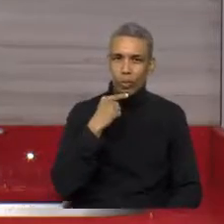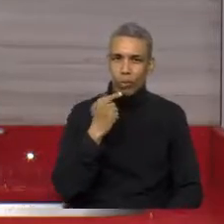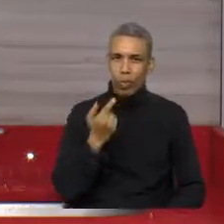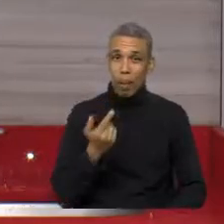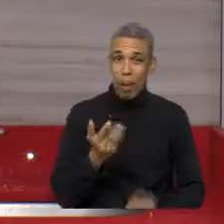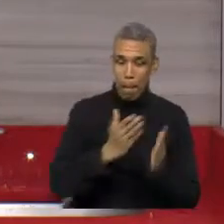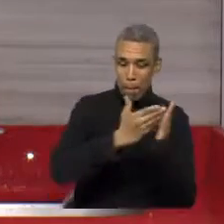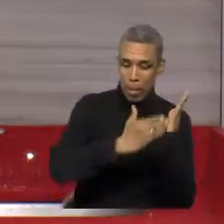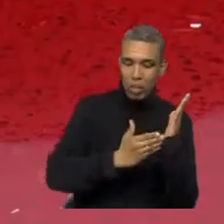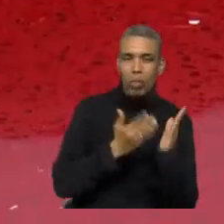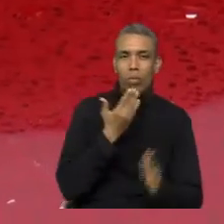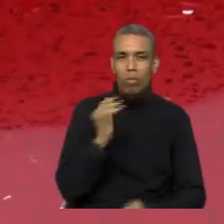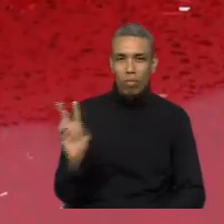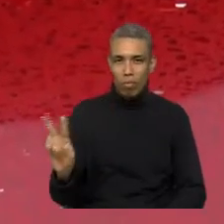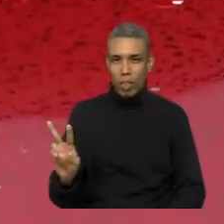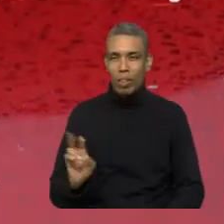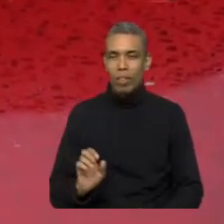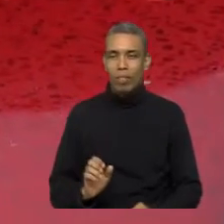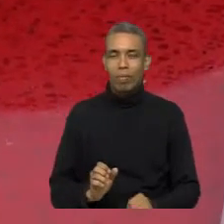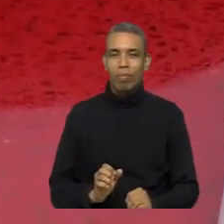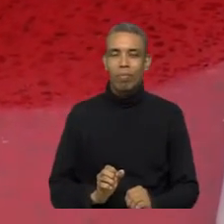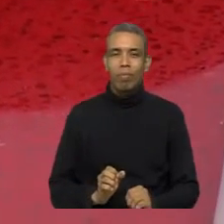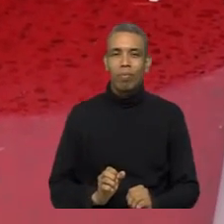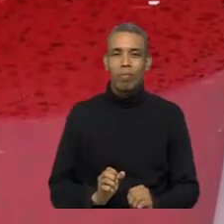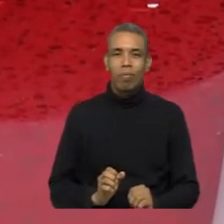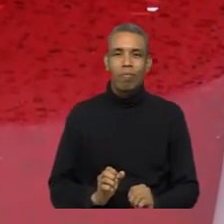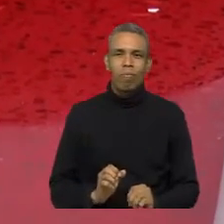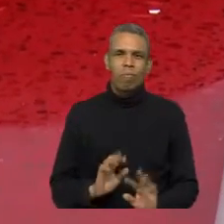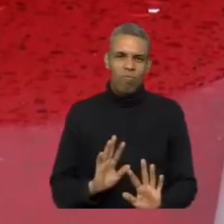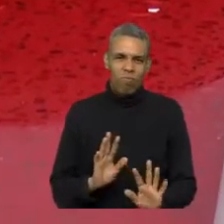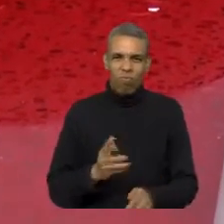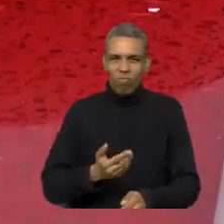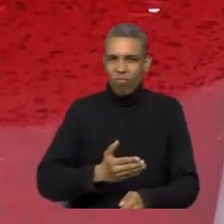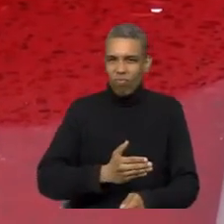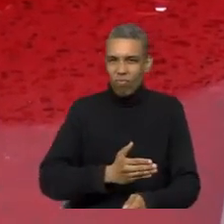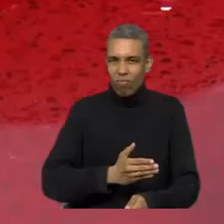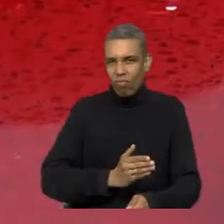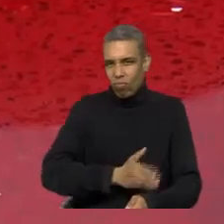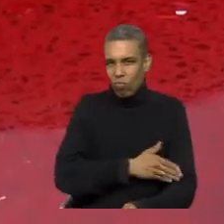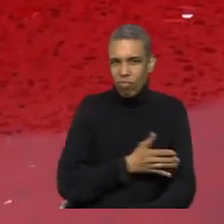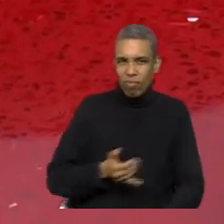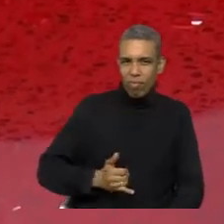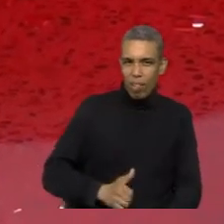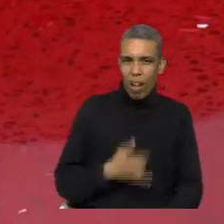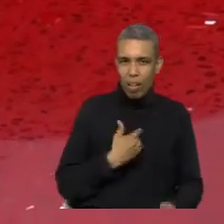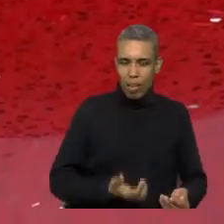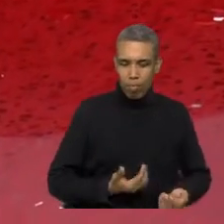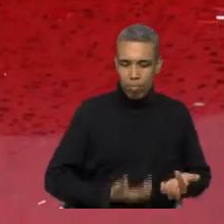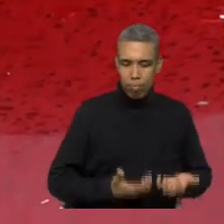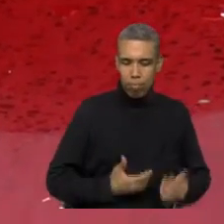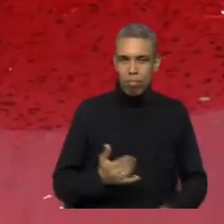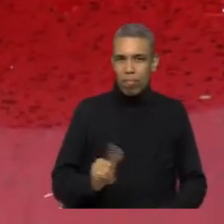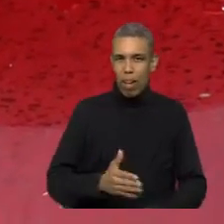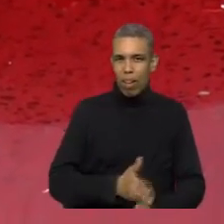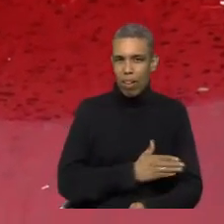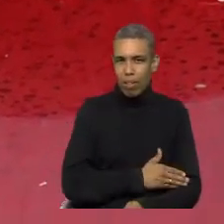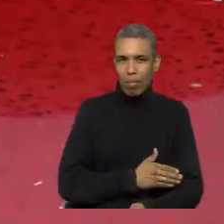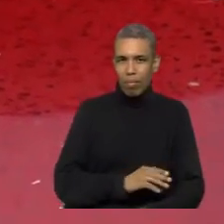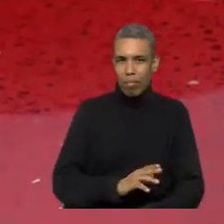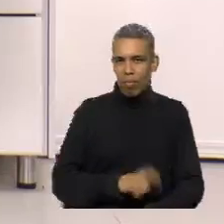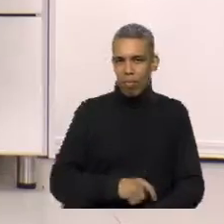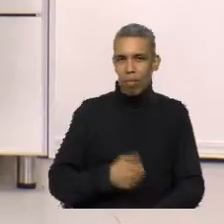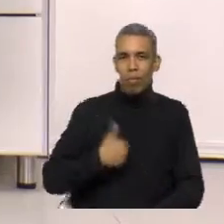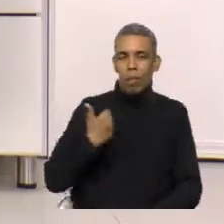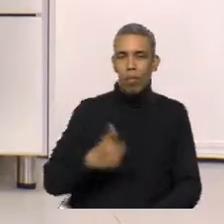plátano verde, unos chips. En ocasiones los traigo ya hechos, pero vamos a hacerlos acá. Tengo aceite calentando, tengo el